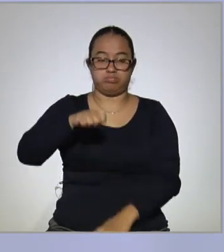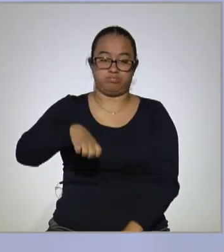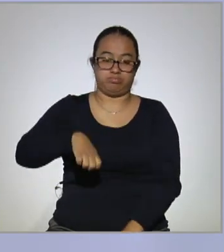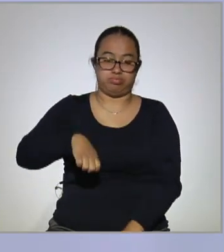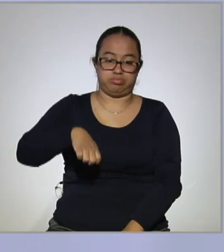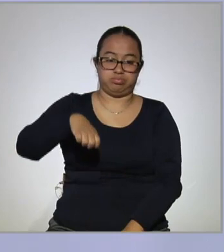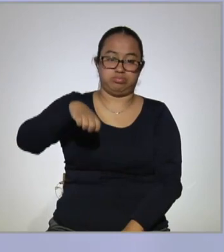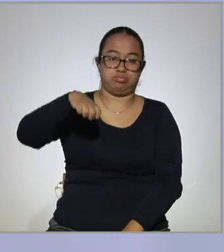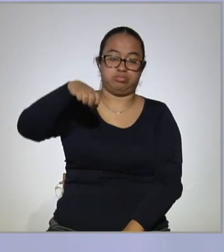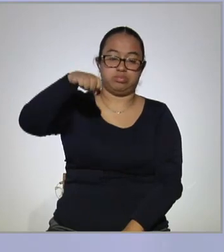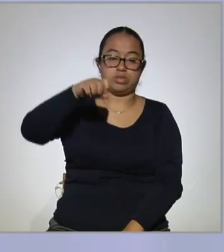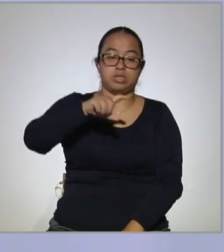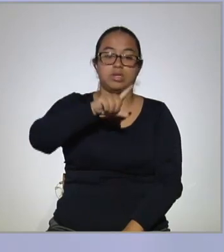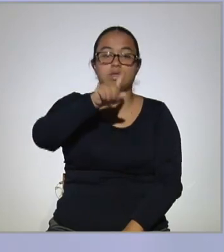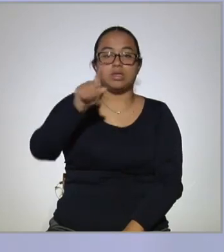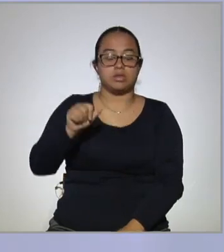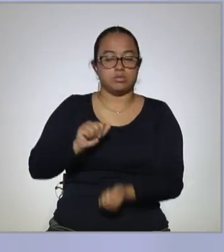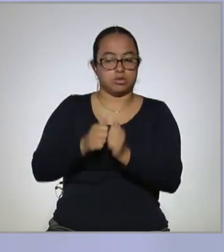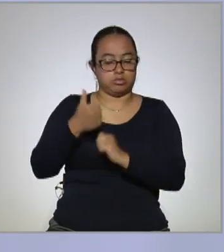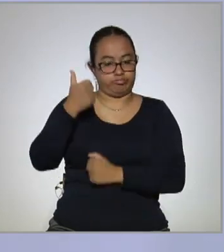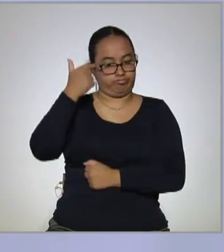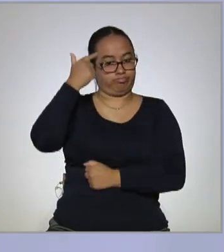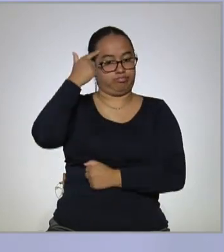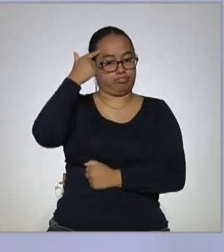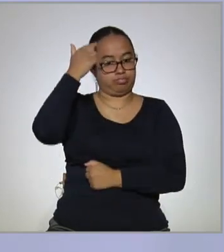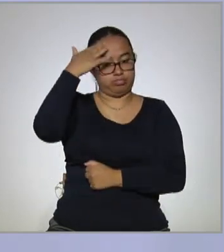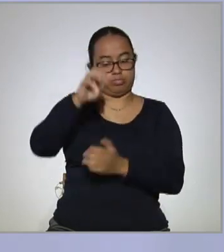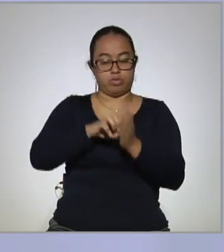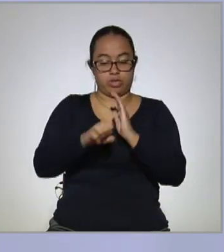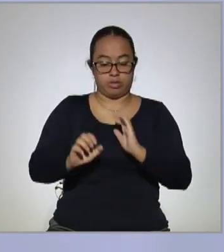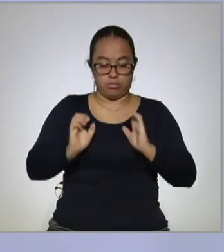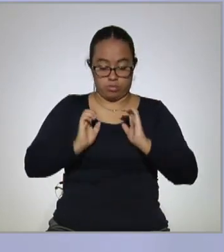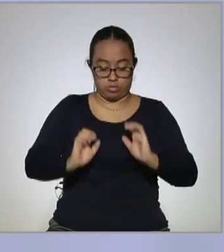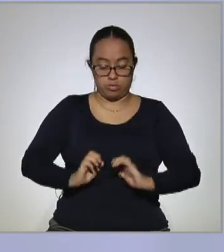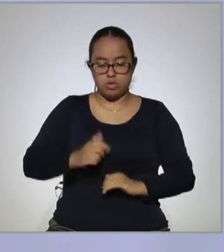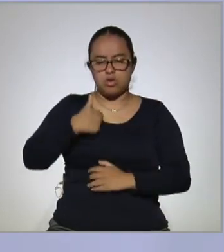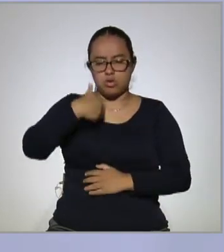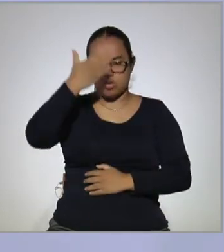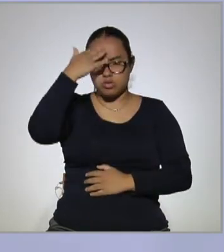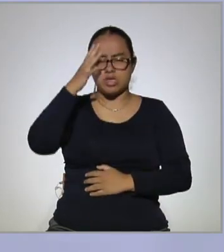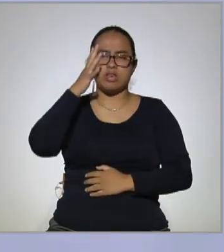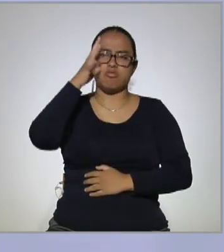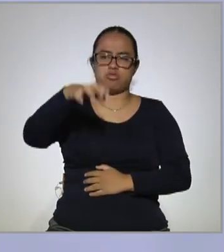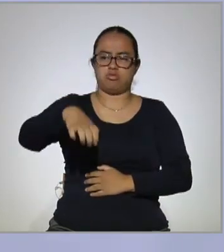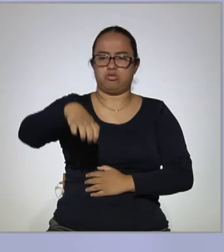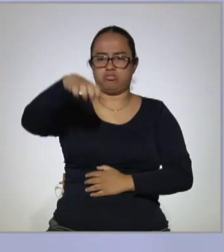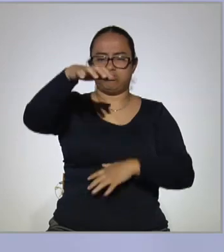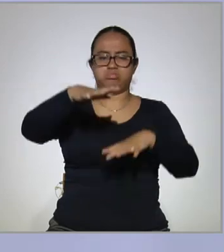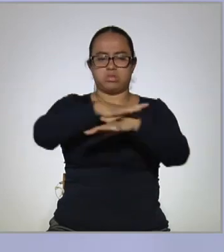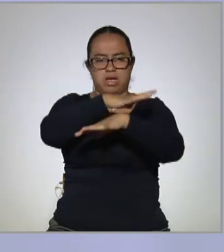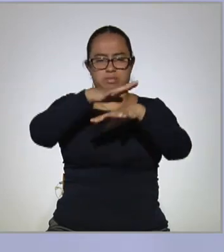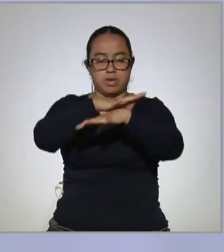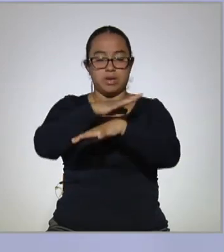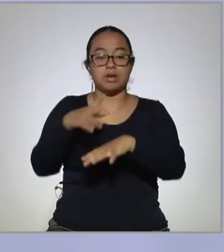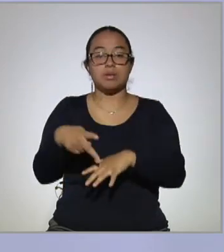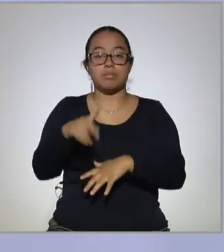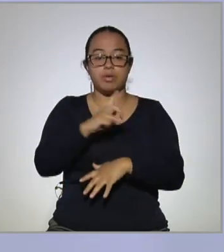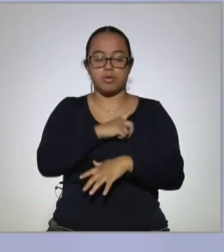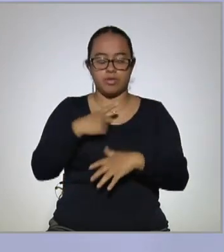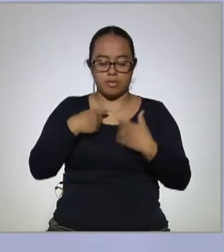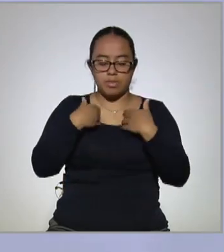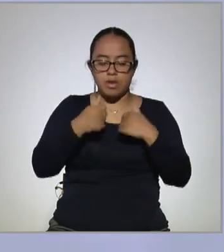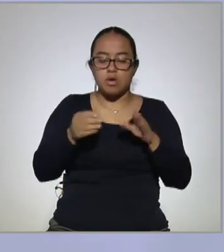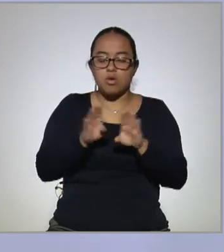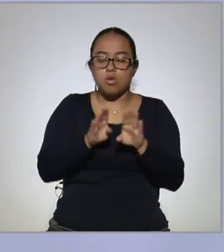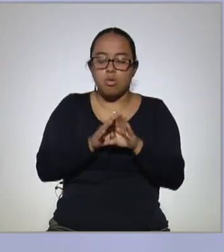implicaría justamente esta sabiduría, Pepe, que así como mi cuerpo yo sé que va a cambiar con las décadas, bueno, que cambie poco a poco mi forma de entender el ejercicio